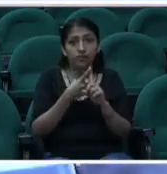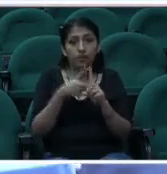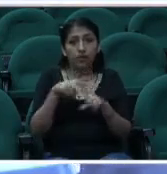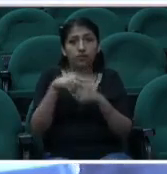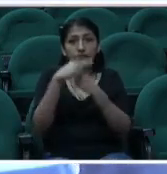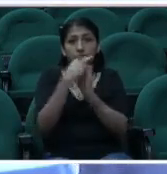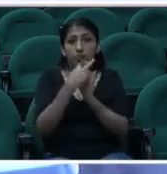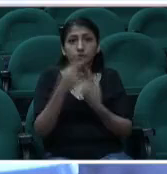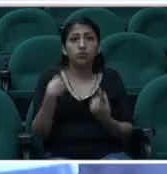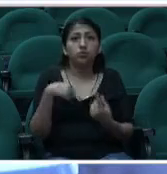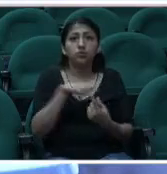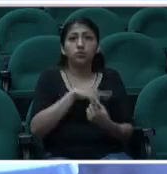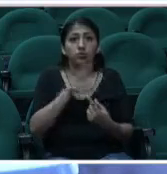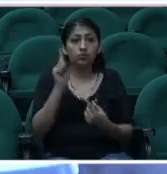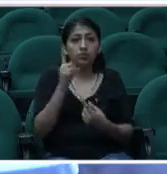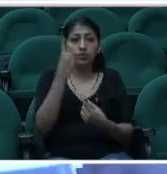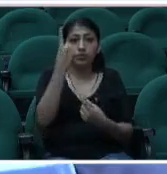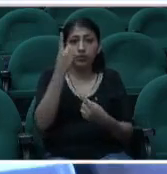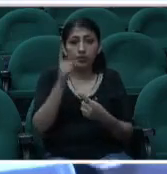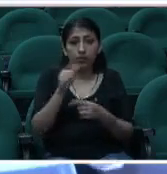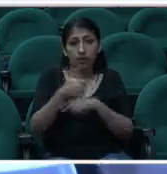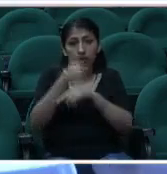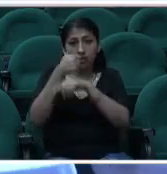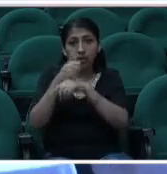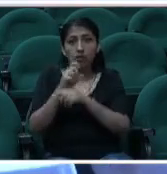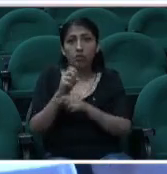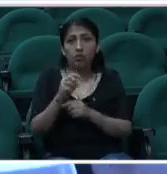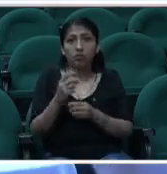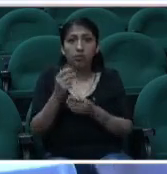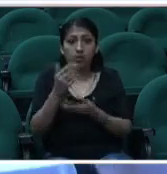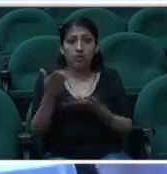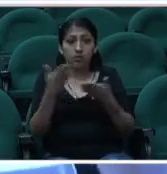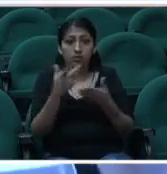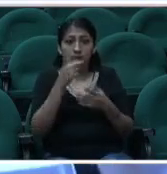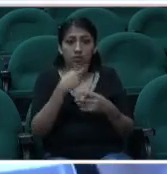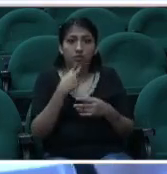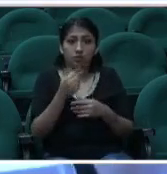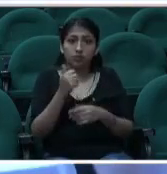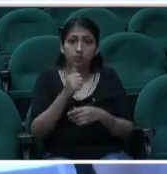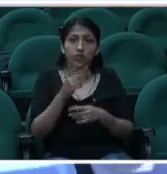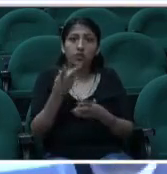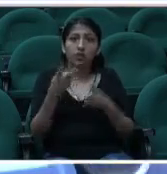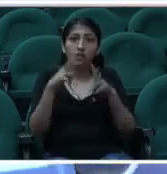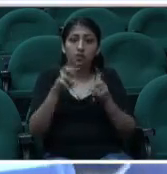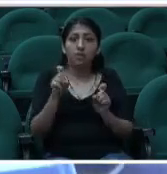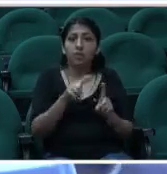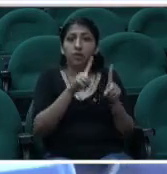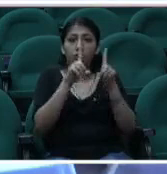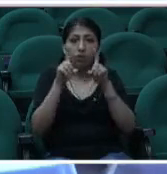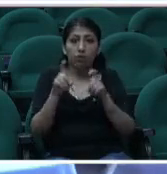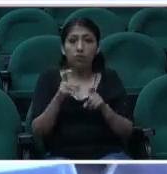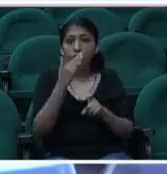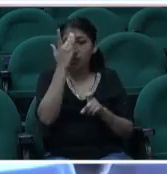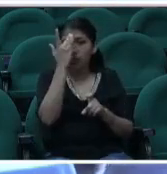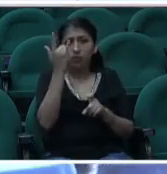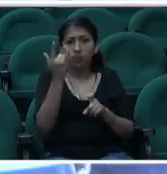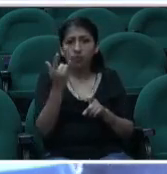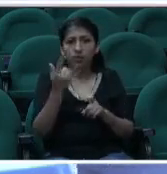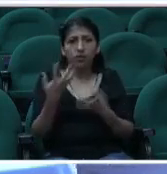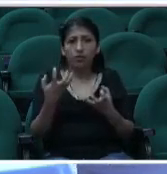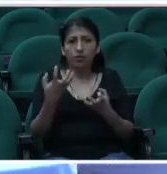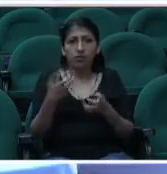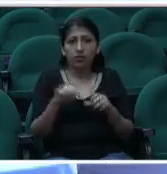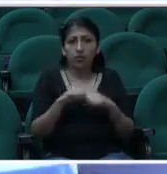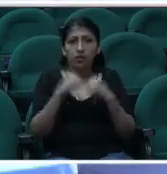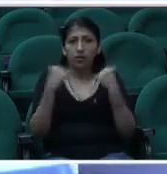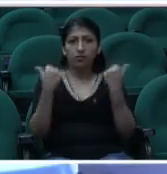empezamos por nuestro primer candidato con una breve presentación y también a la pregunta de por qué desea